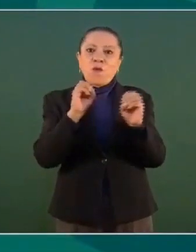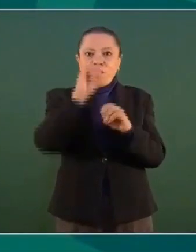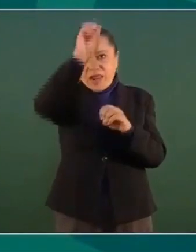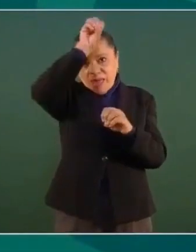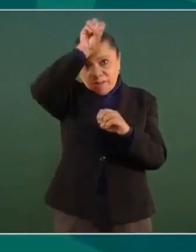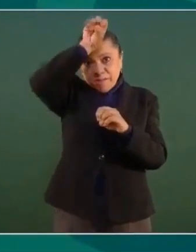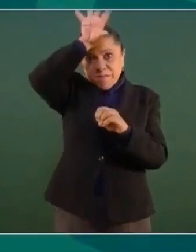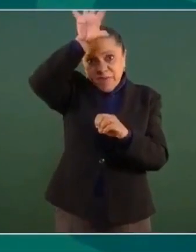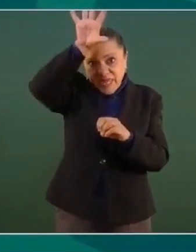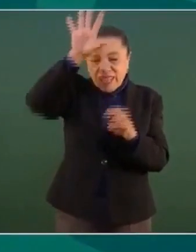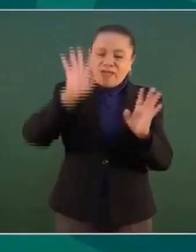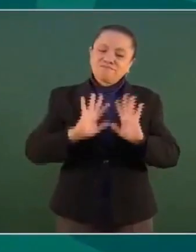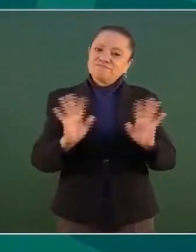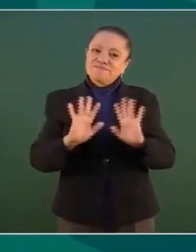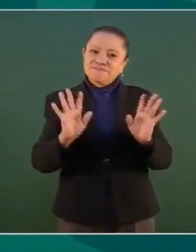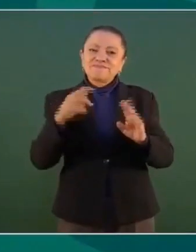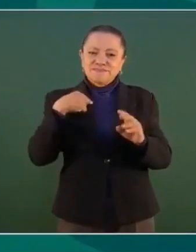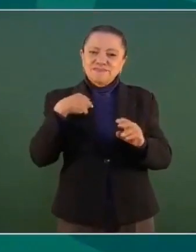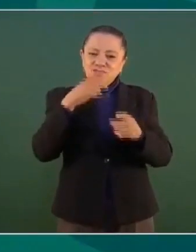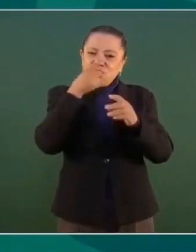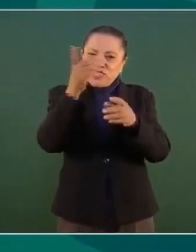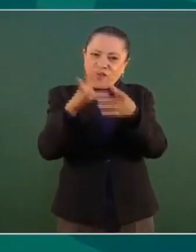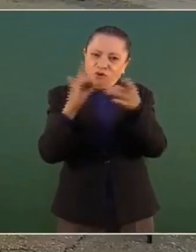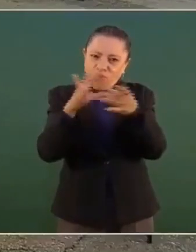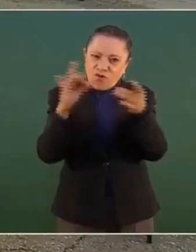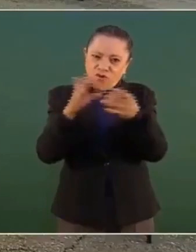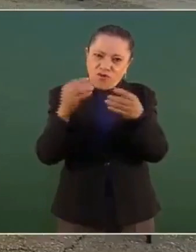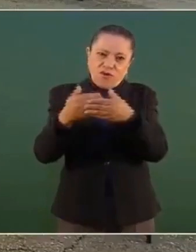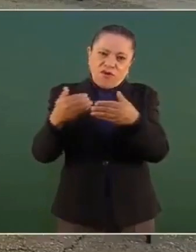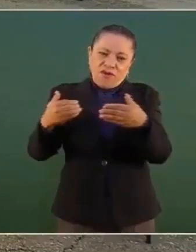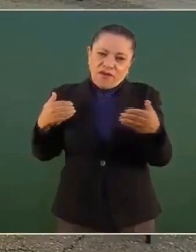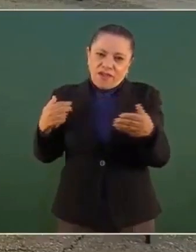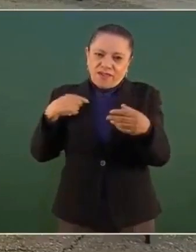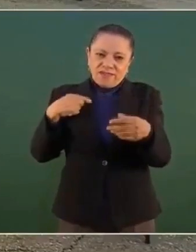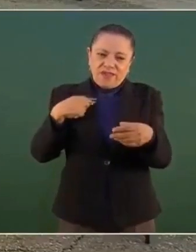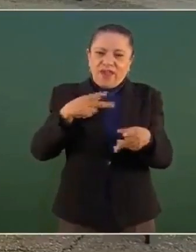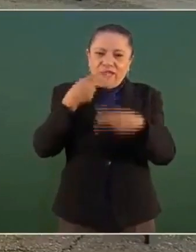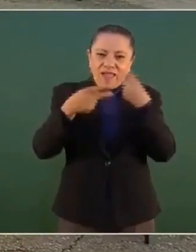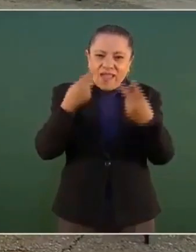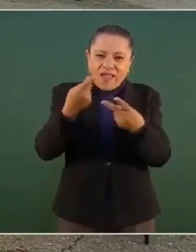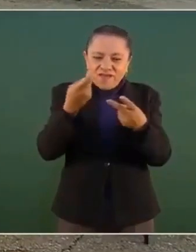Voy a dar rápido el antecedente, aunque yo no hablo de corrido, pero